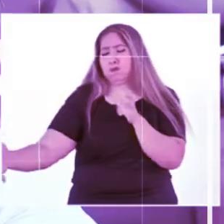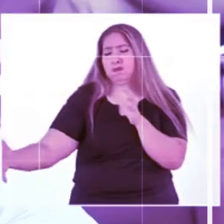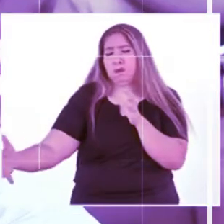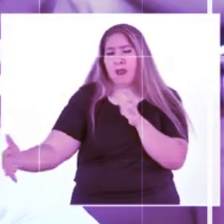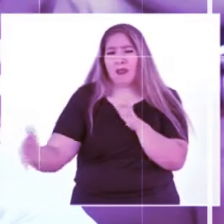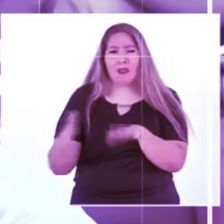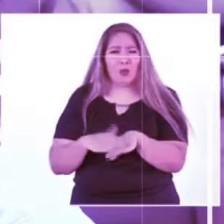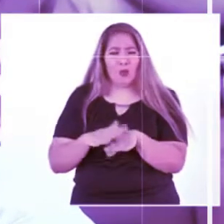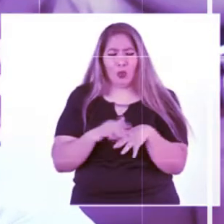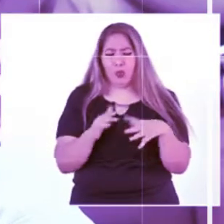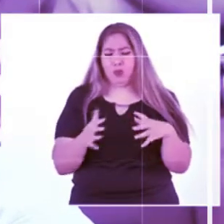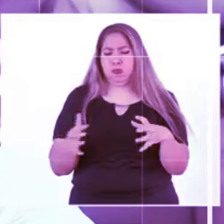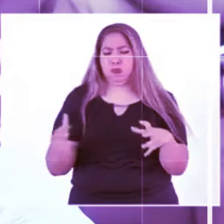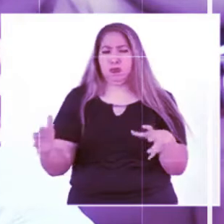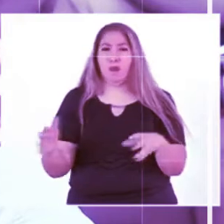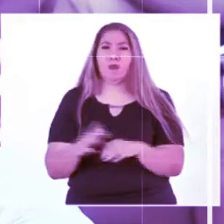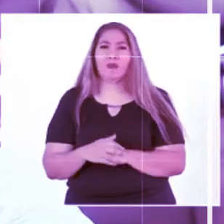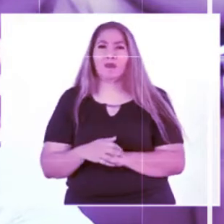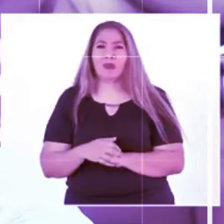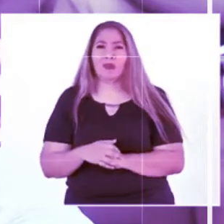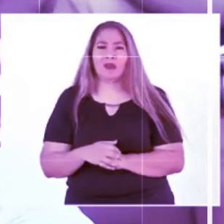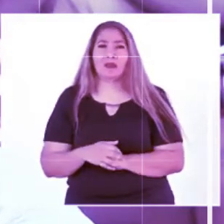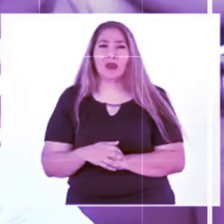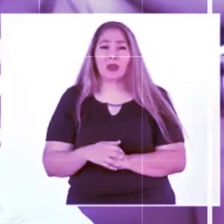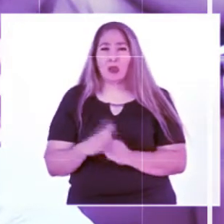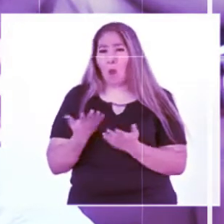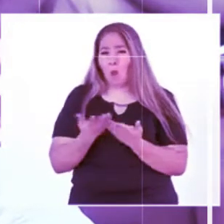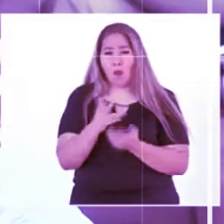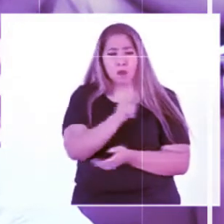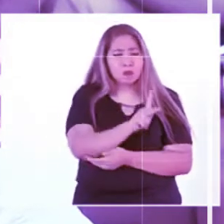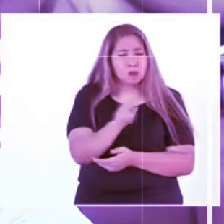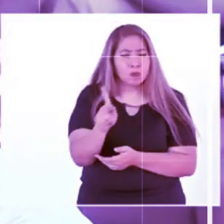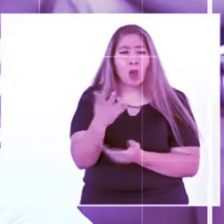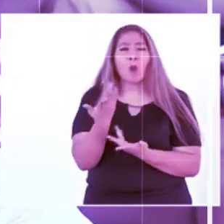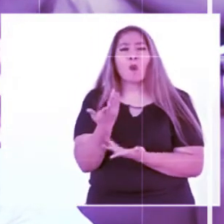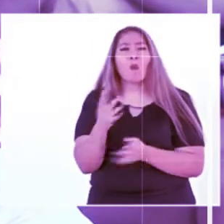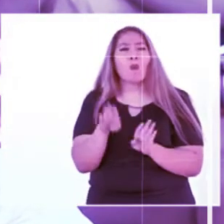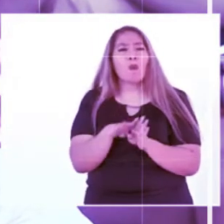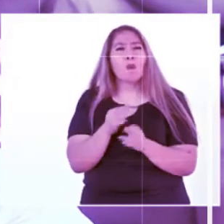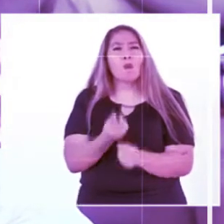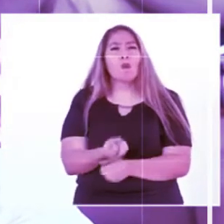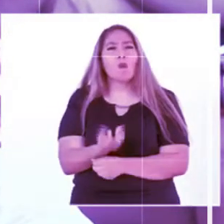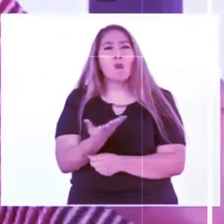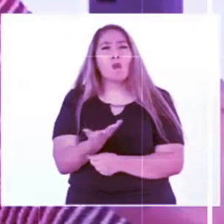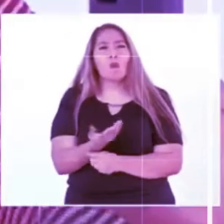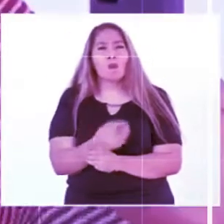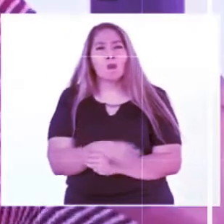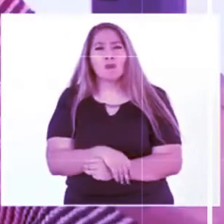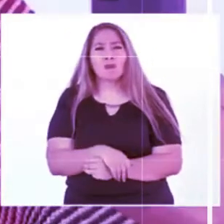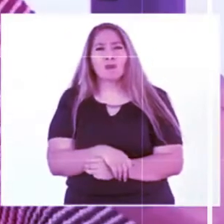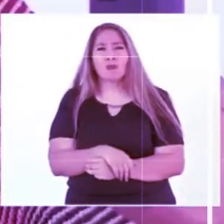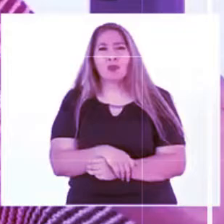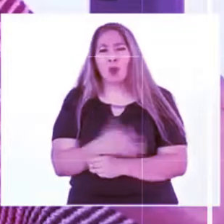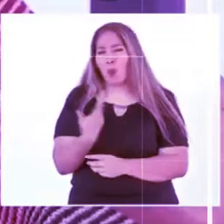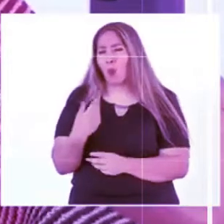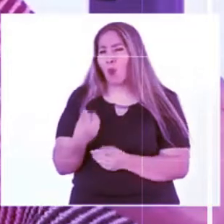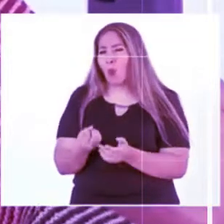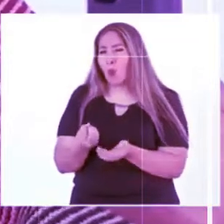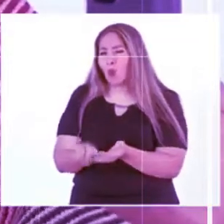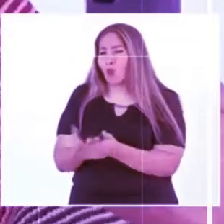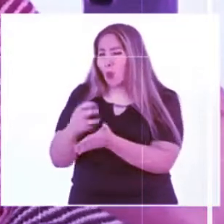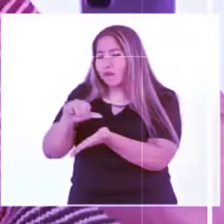de crecimiento solo era comparable a la de los nuevos